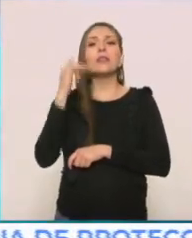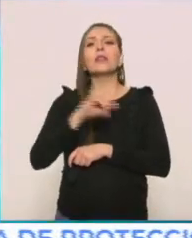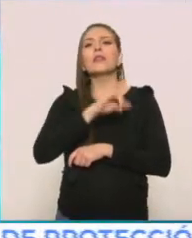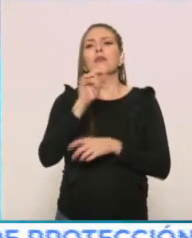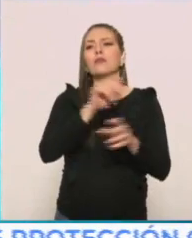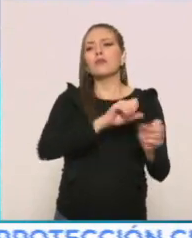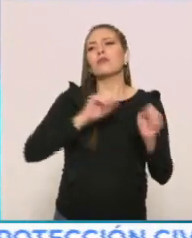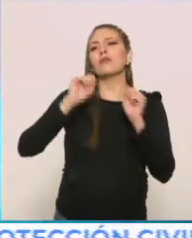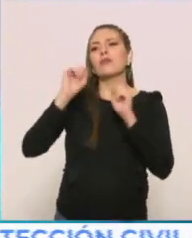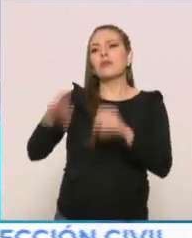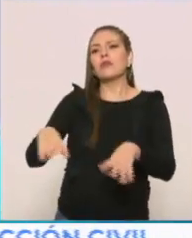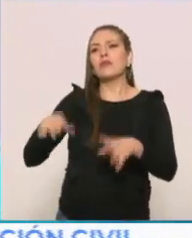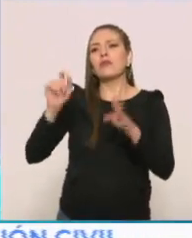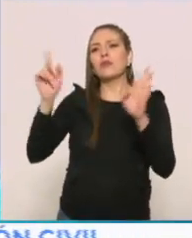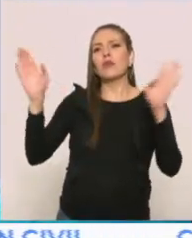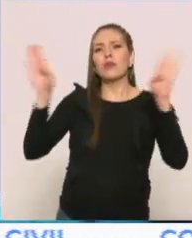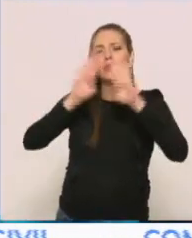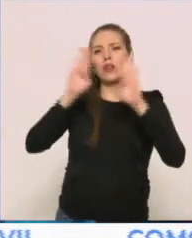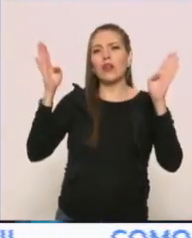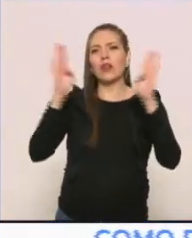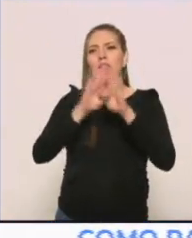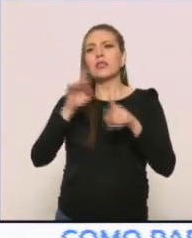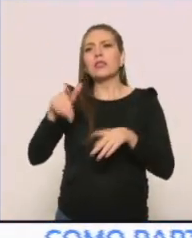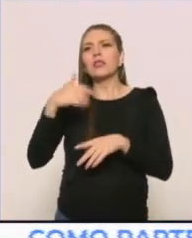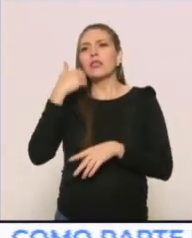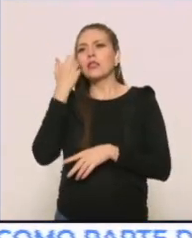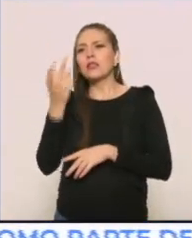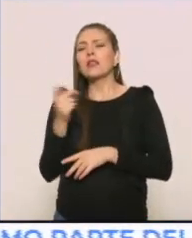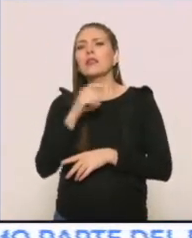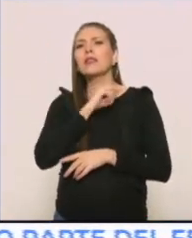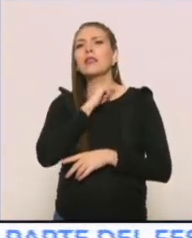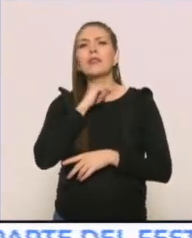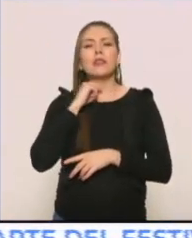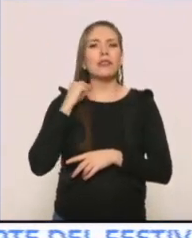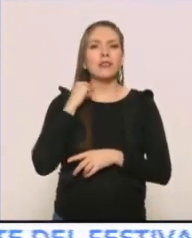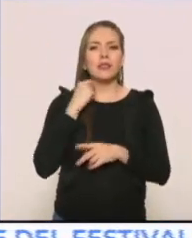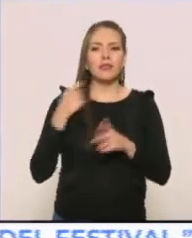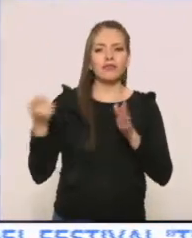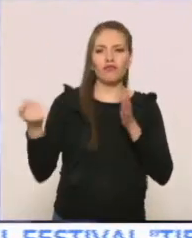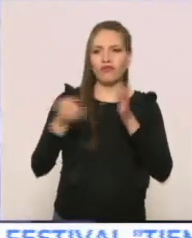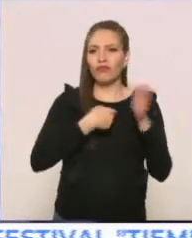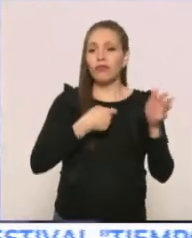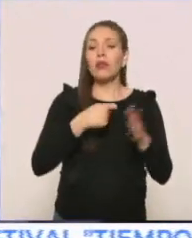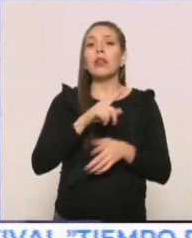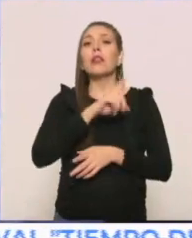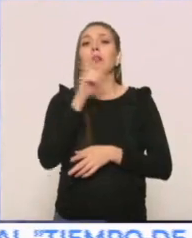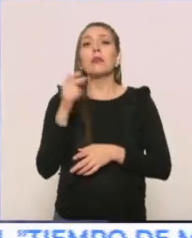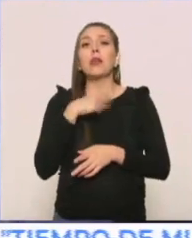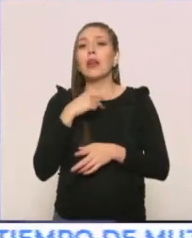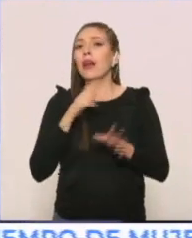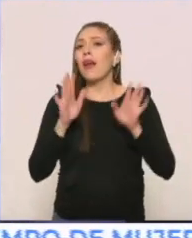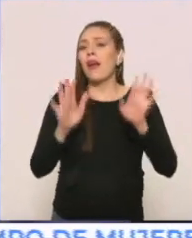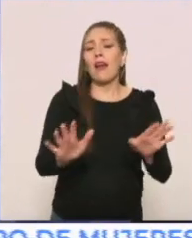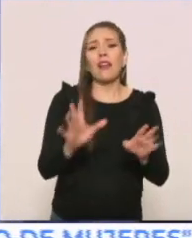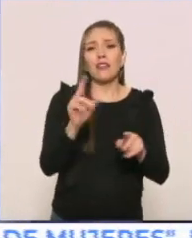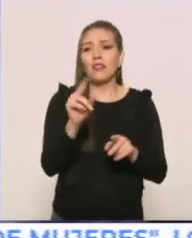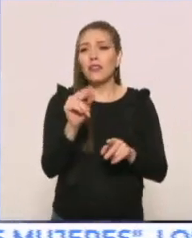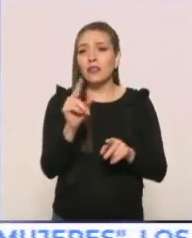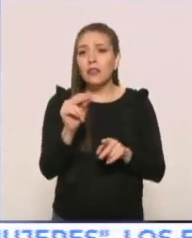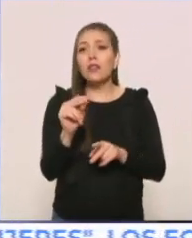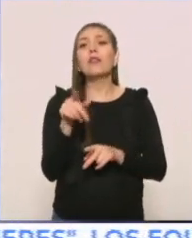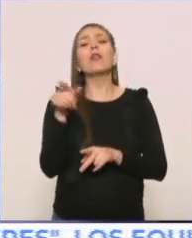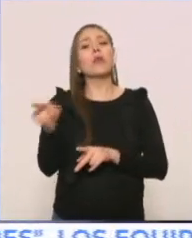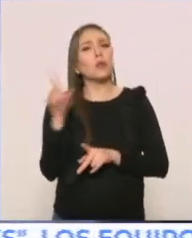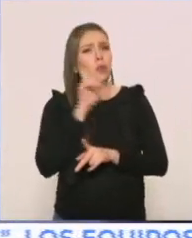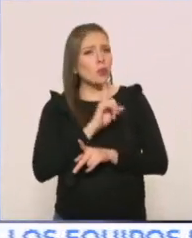intentó degollar con un bisturí, pero se detuvo cuando uno de sus hijos intervino. Abril denunció a su exesposo por intento